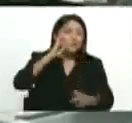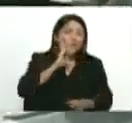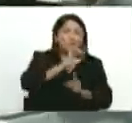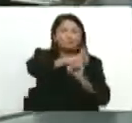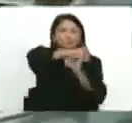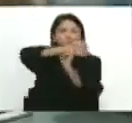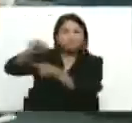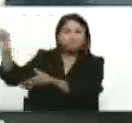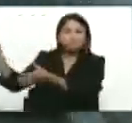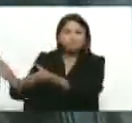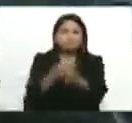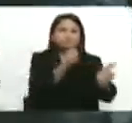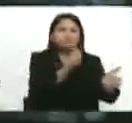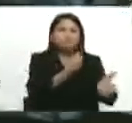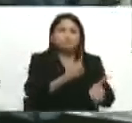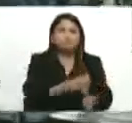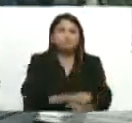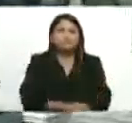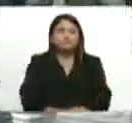aniquiló.